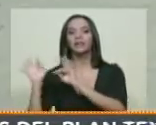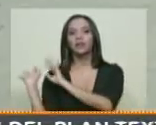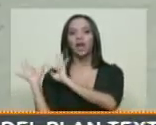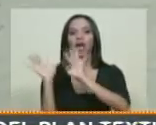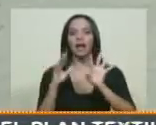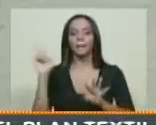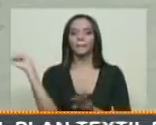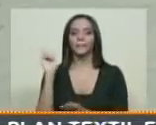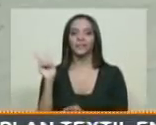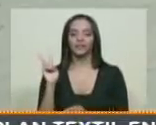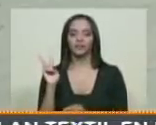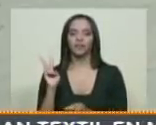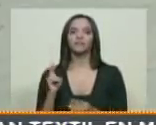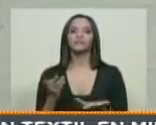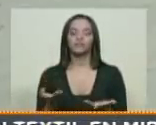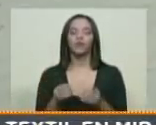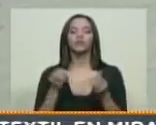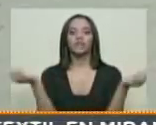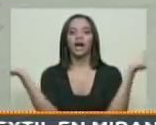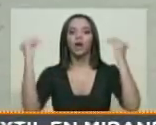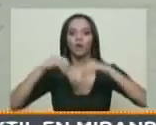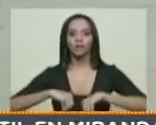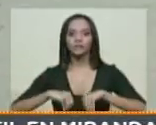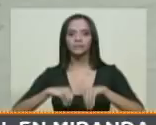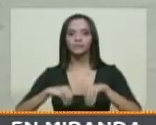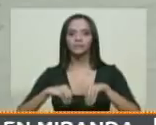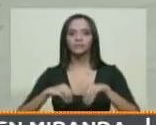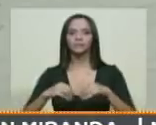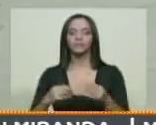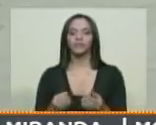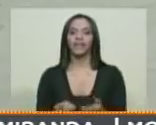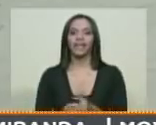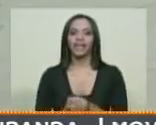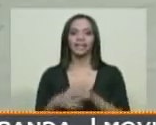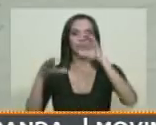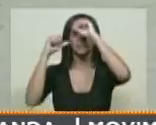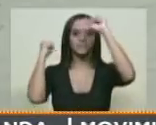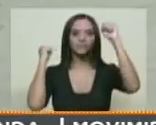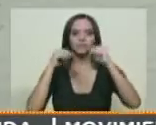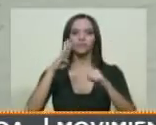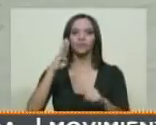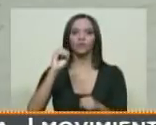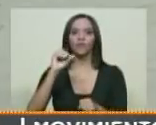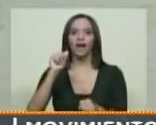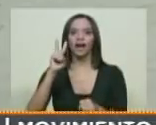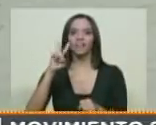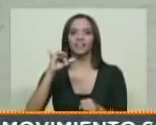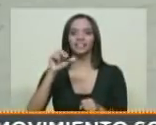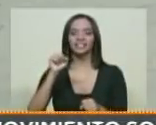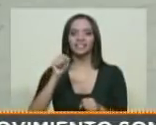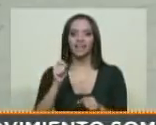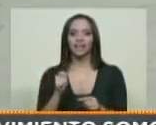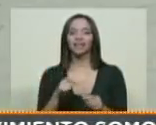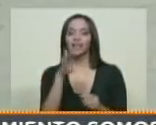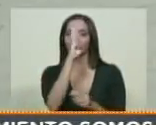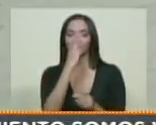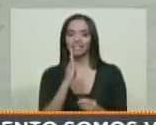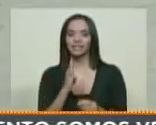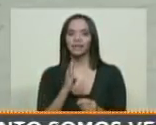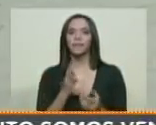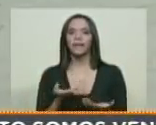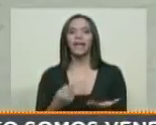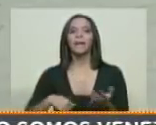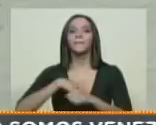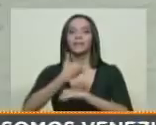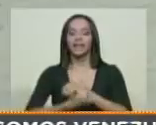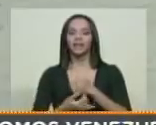Es por ello que se ha acordado establecer en el consulado de Boavista en la República Federativa de Brasil el plan Vuelta a